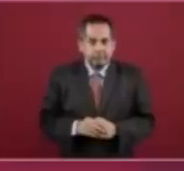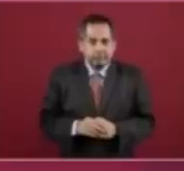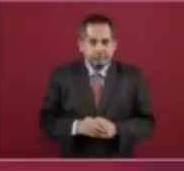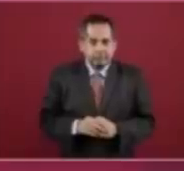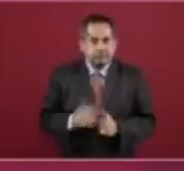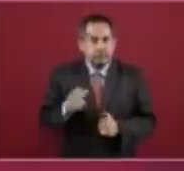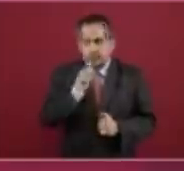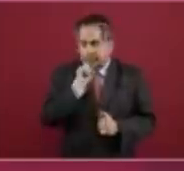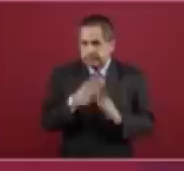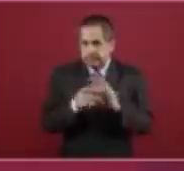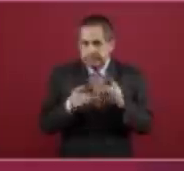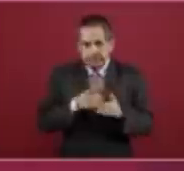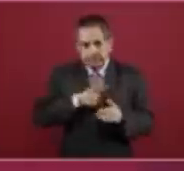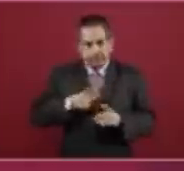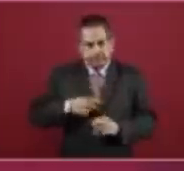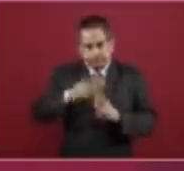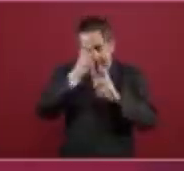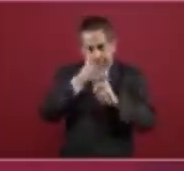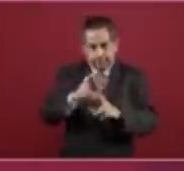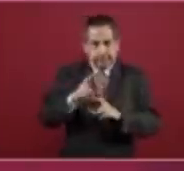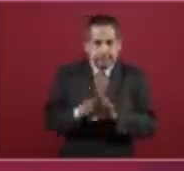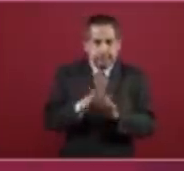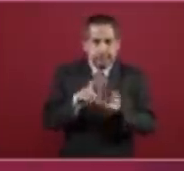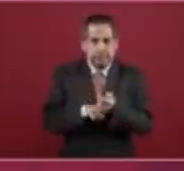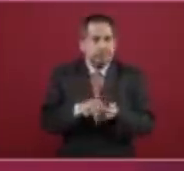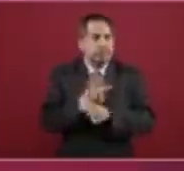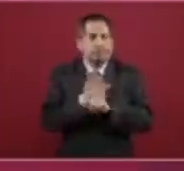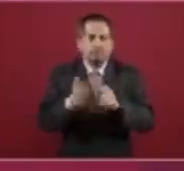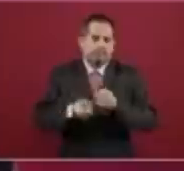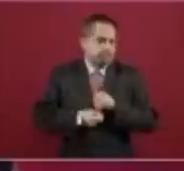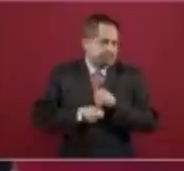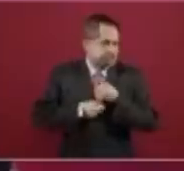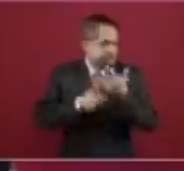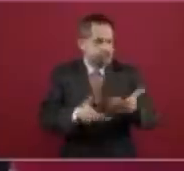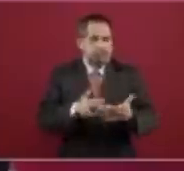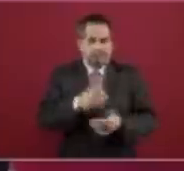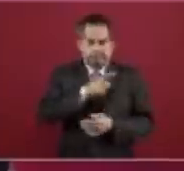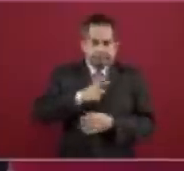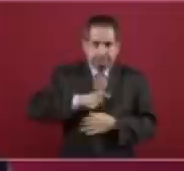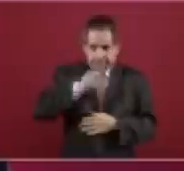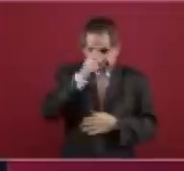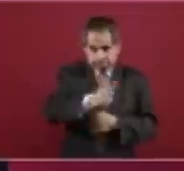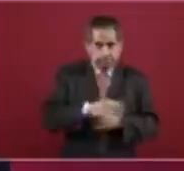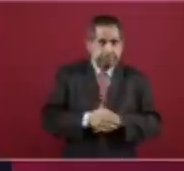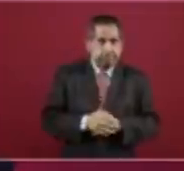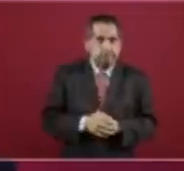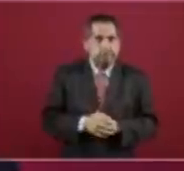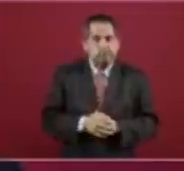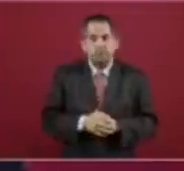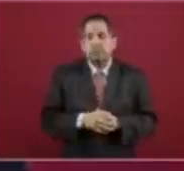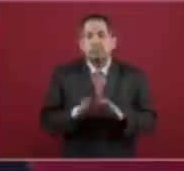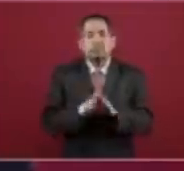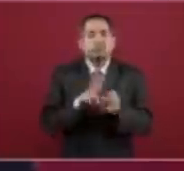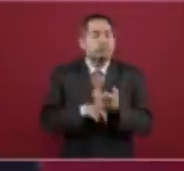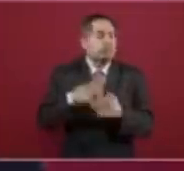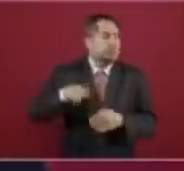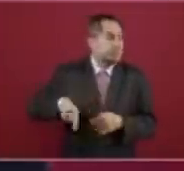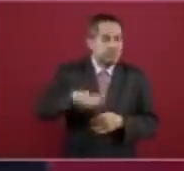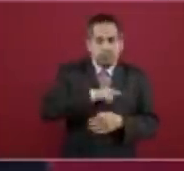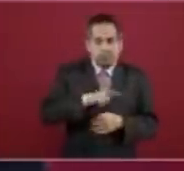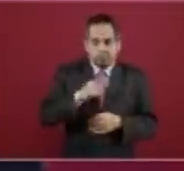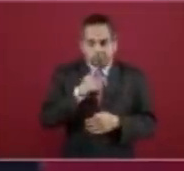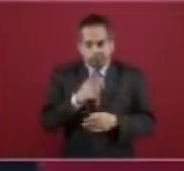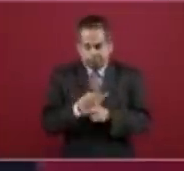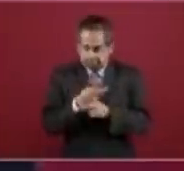que se respete la libertad de expresión, que seamos